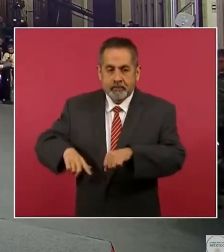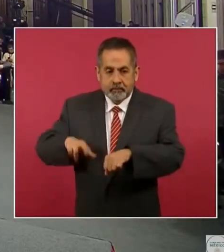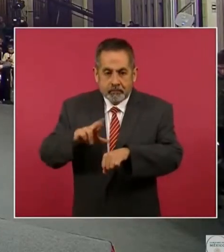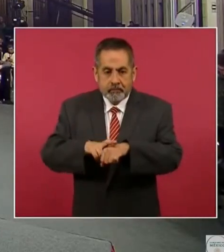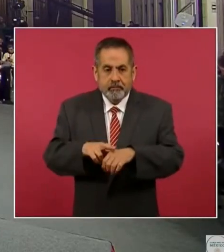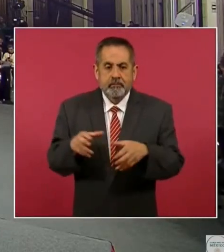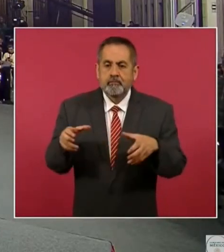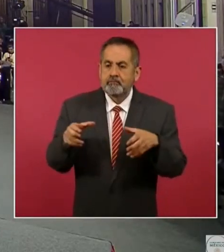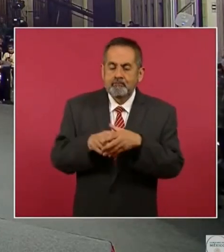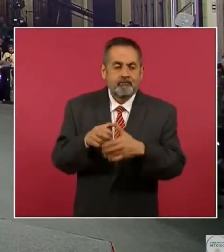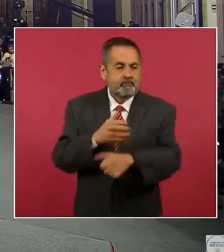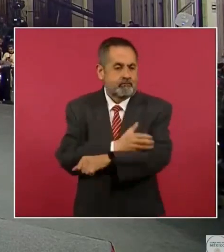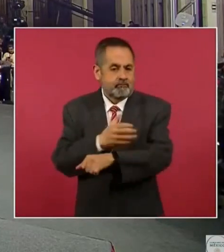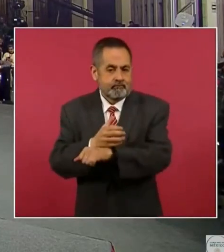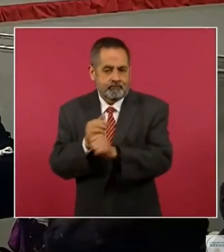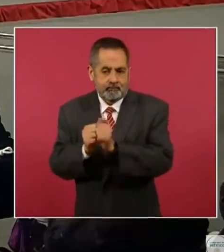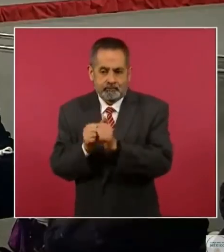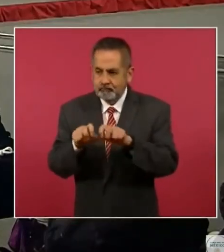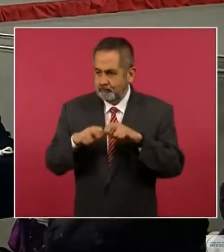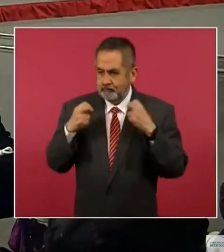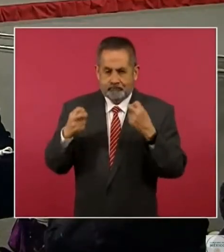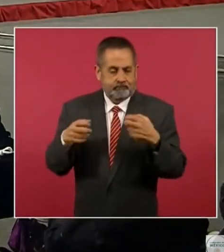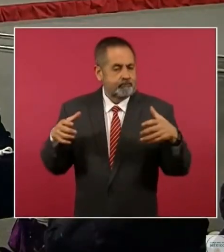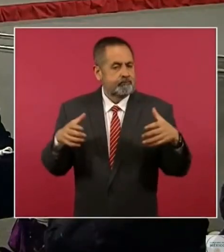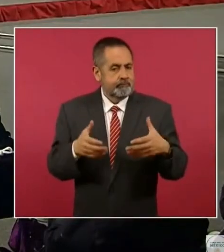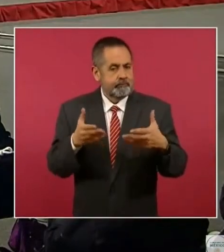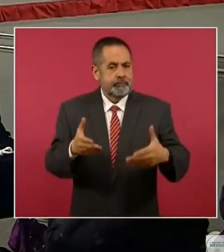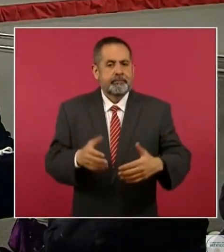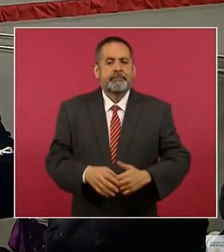compañeras y compañeros del gabinete,